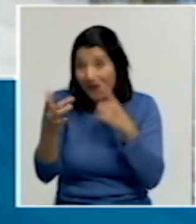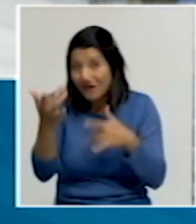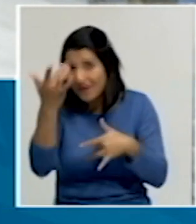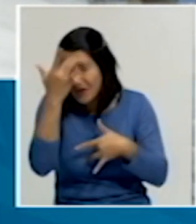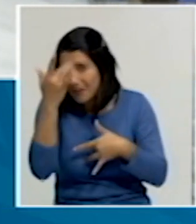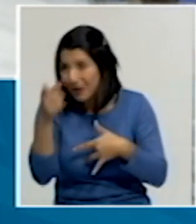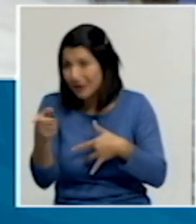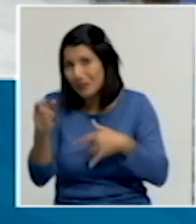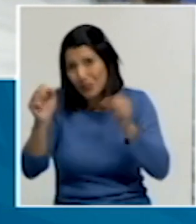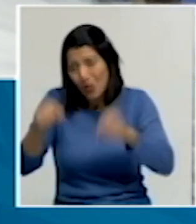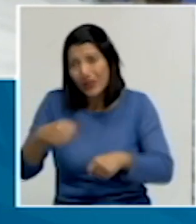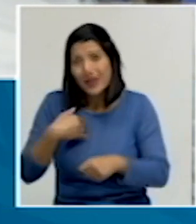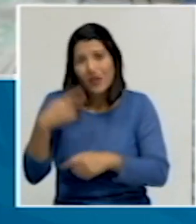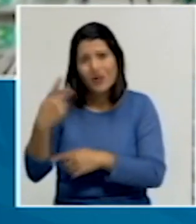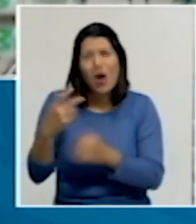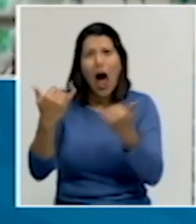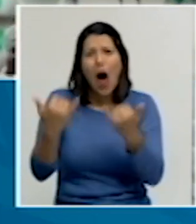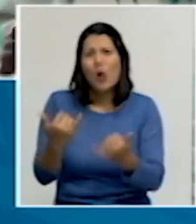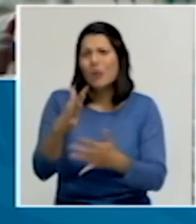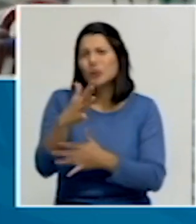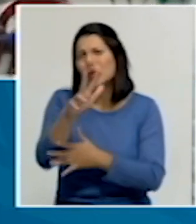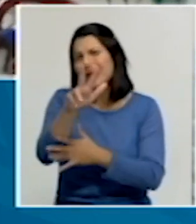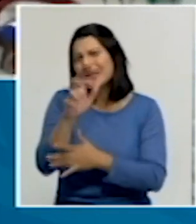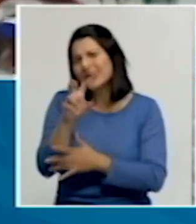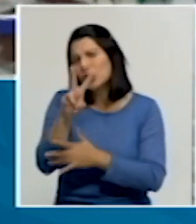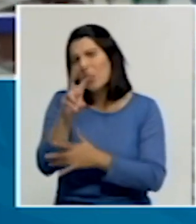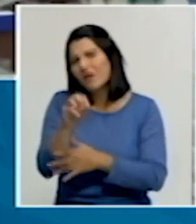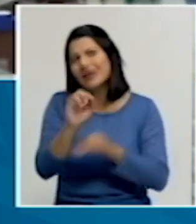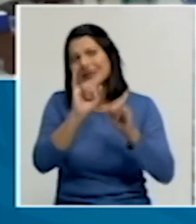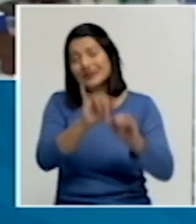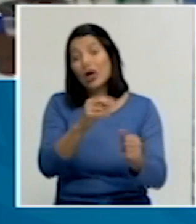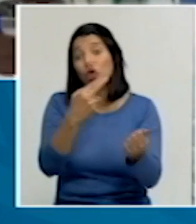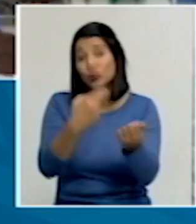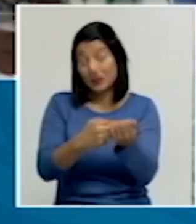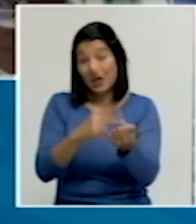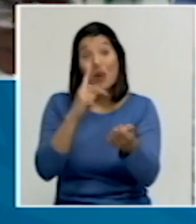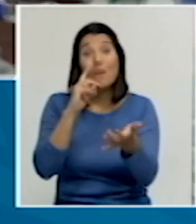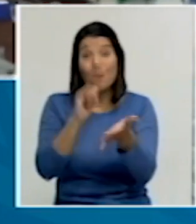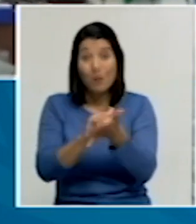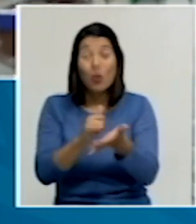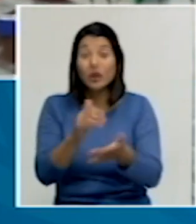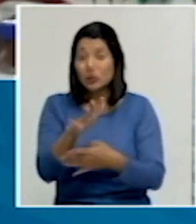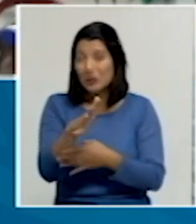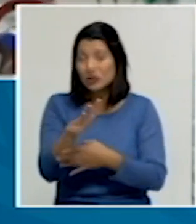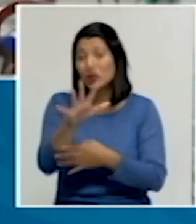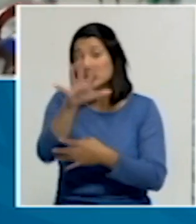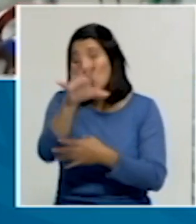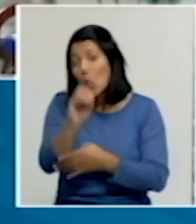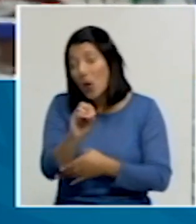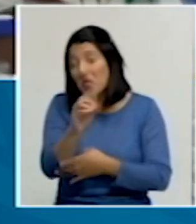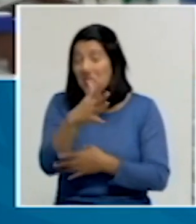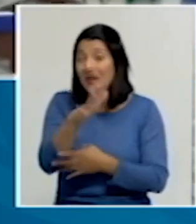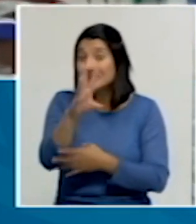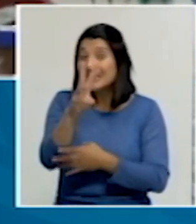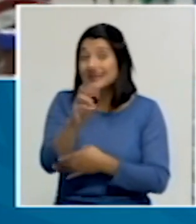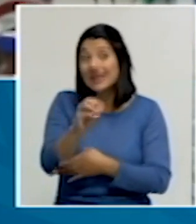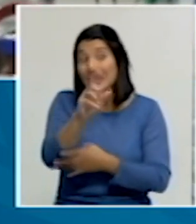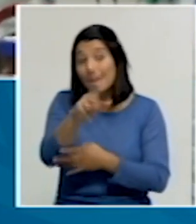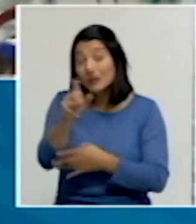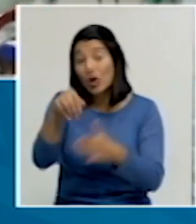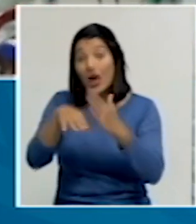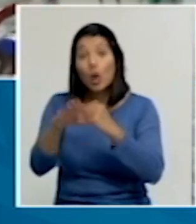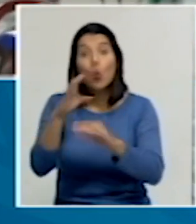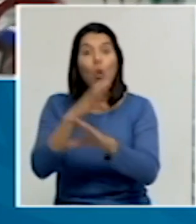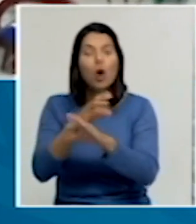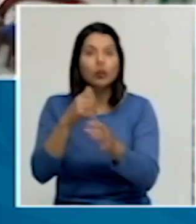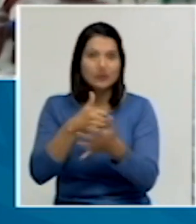menos 320 personas hospitalizadas por esto, cerca de unas 50, 60 personas en cuidados